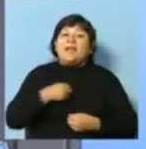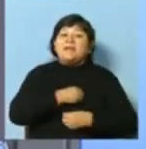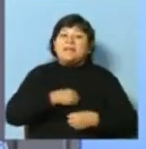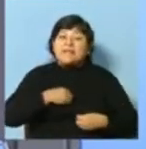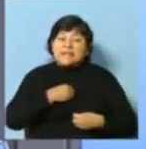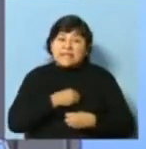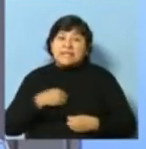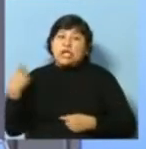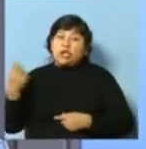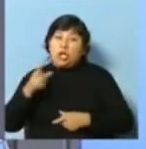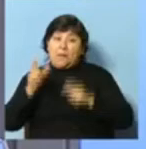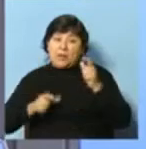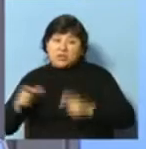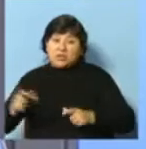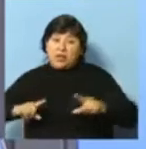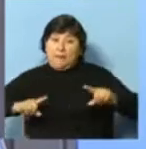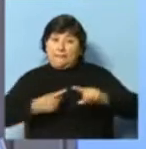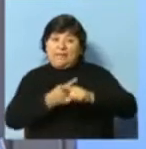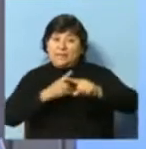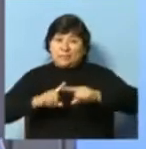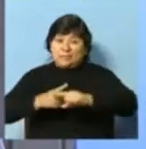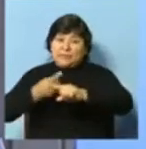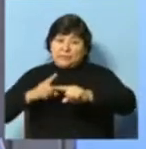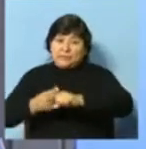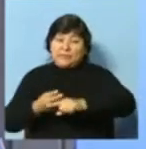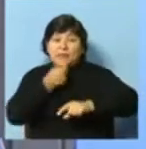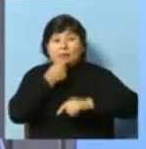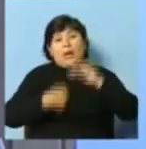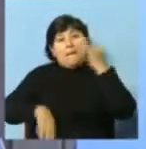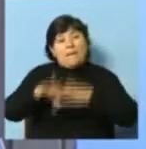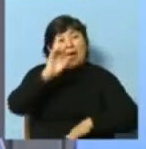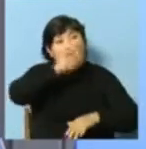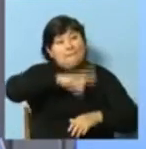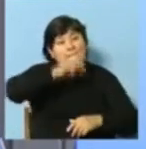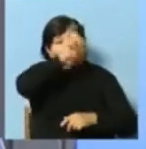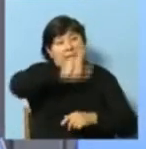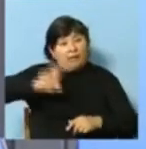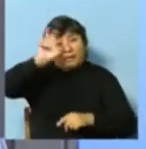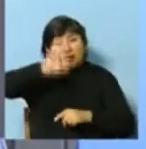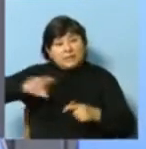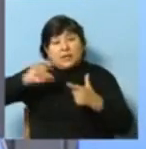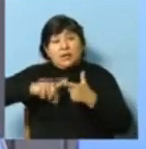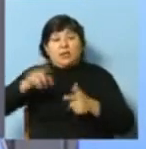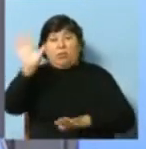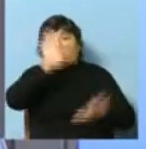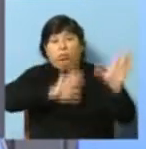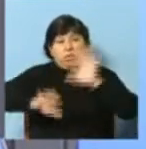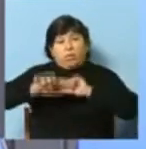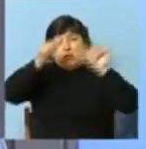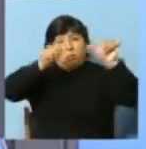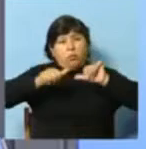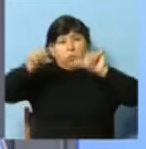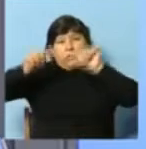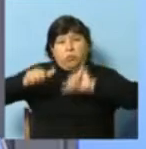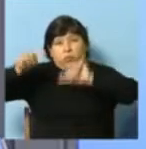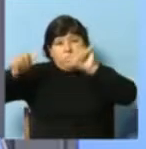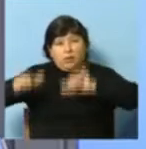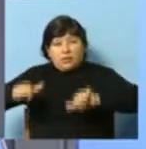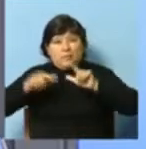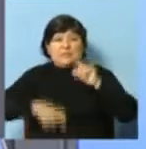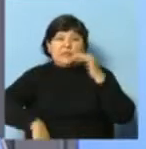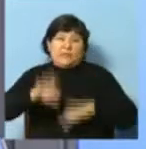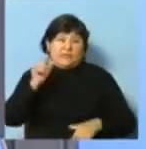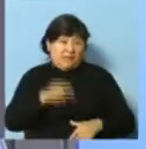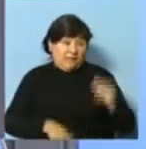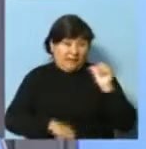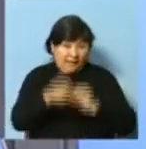expresión de la gente que no el que pone el que pinta más el que embadurna más de afiches cada vez las